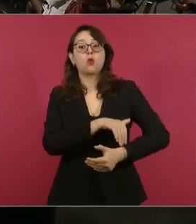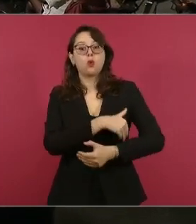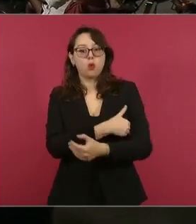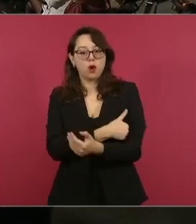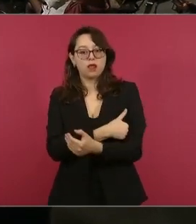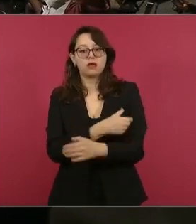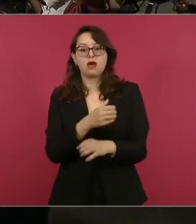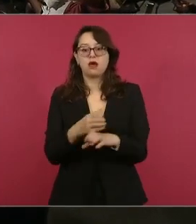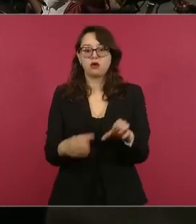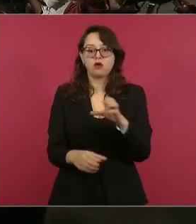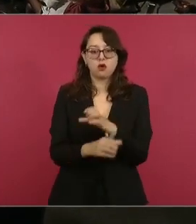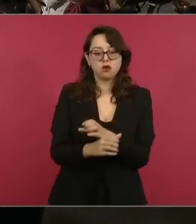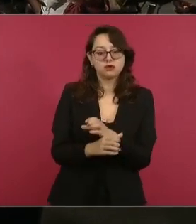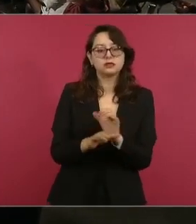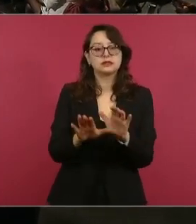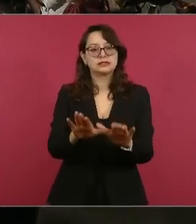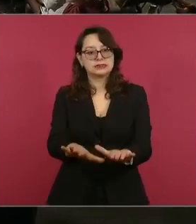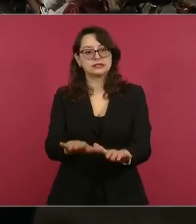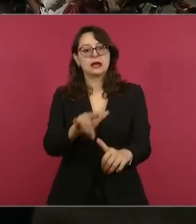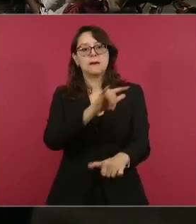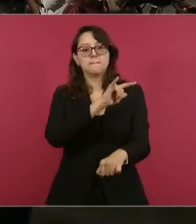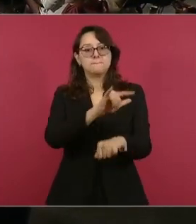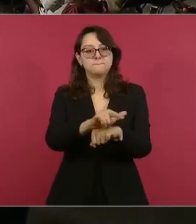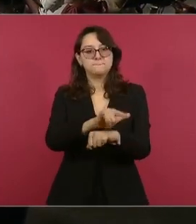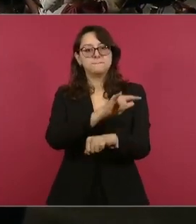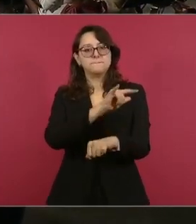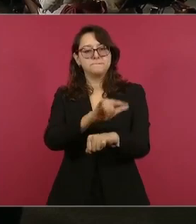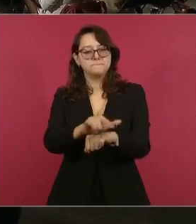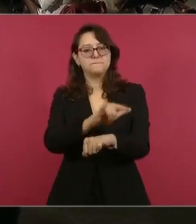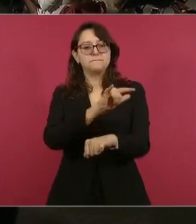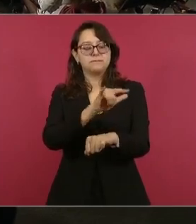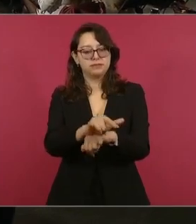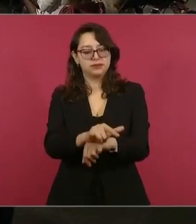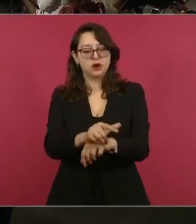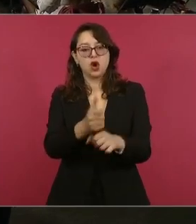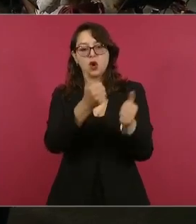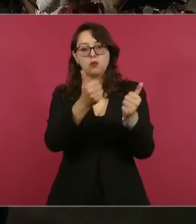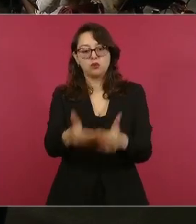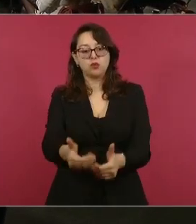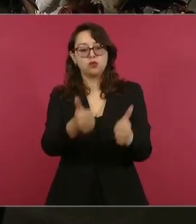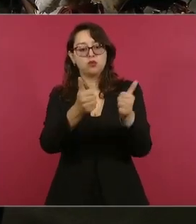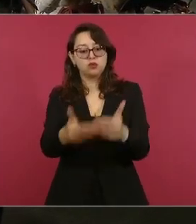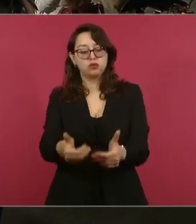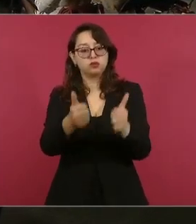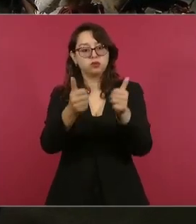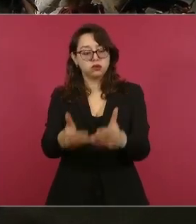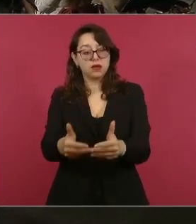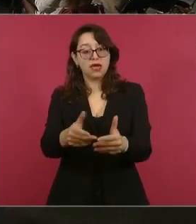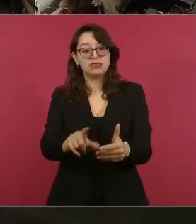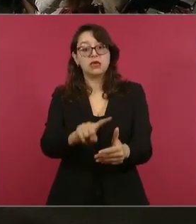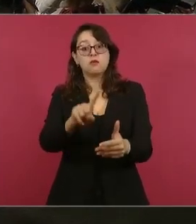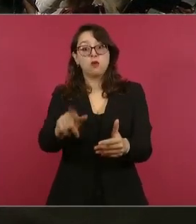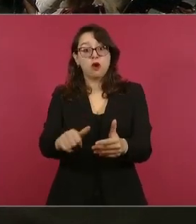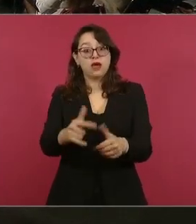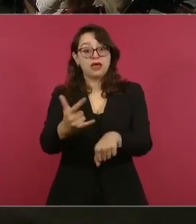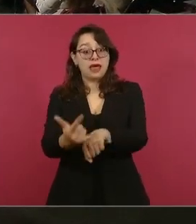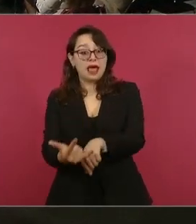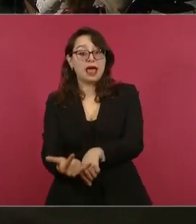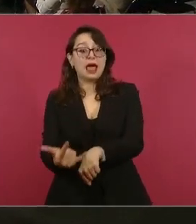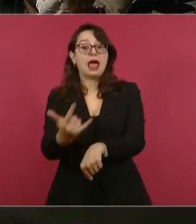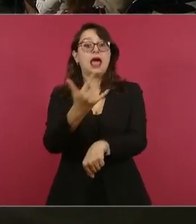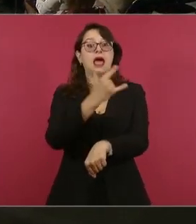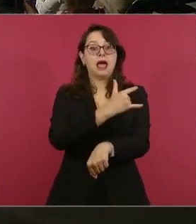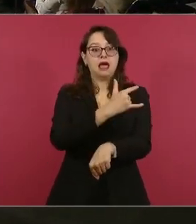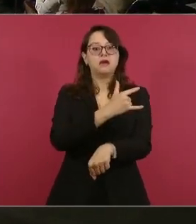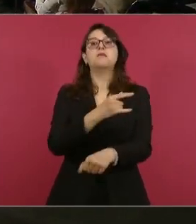de aquí de Acapulco. Y en los viajes de vacío se va a poder evacuar a personas que